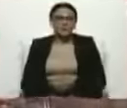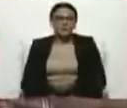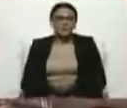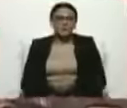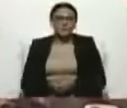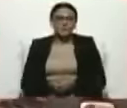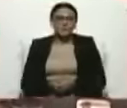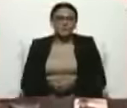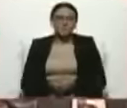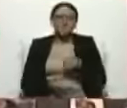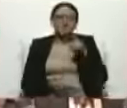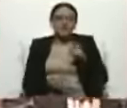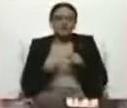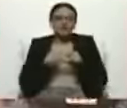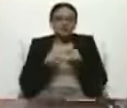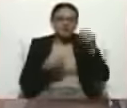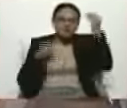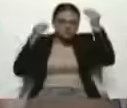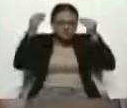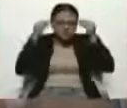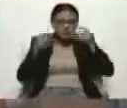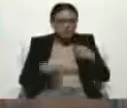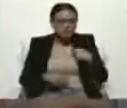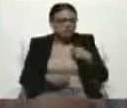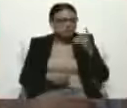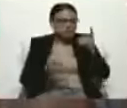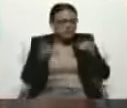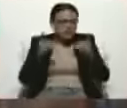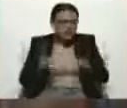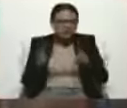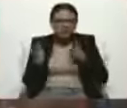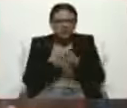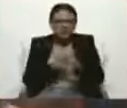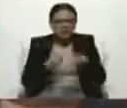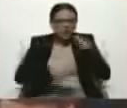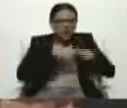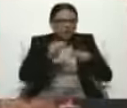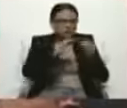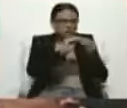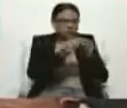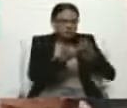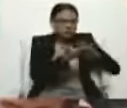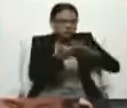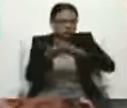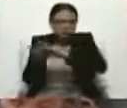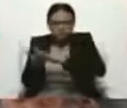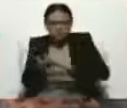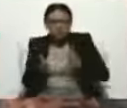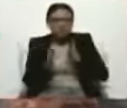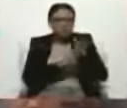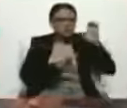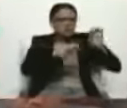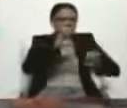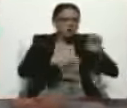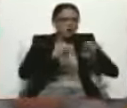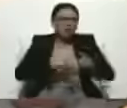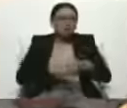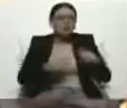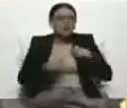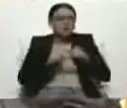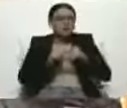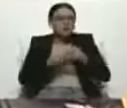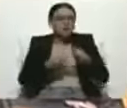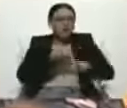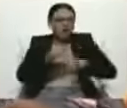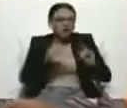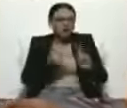Y ha tomado las decisiones fundamentales en el tema económico que han ayudado a que este país vaya despegando con esfuerzo